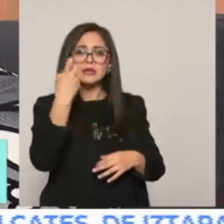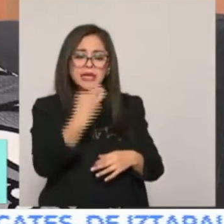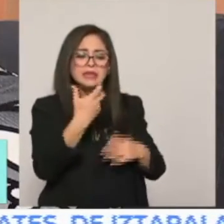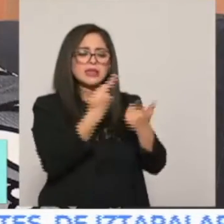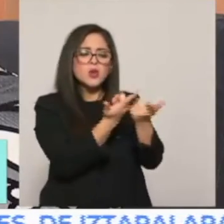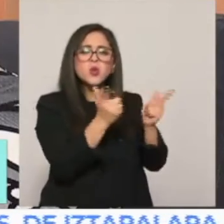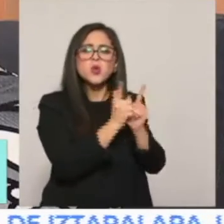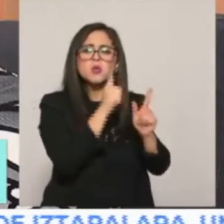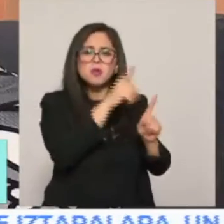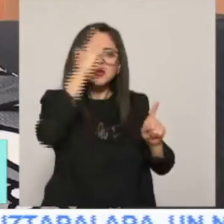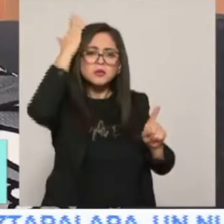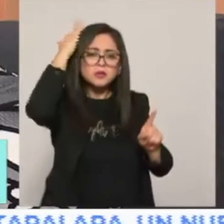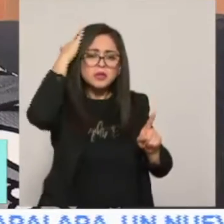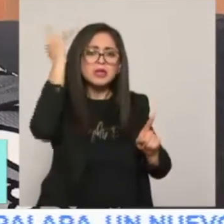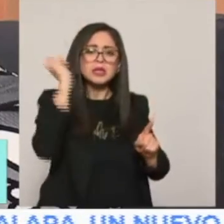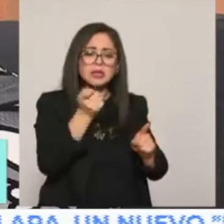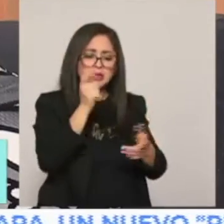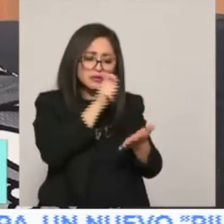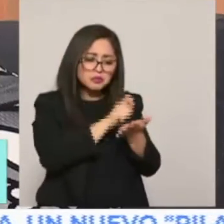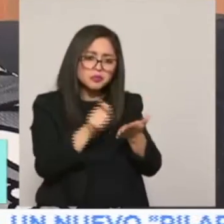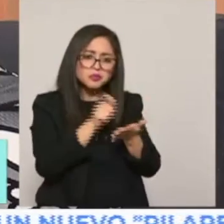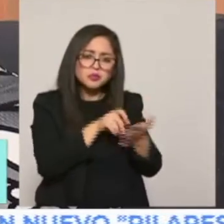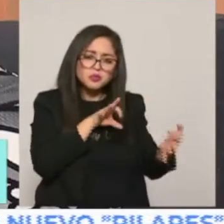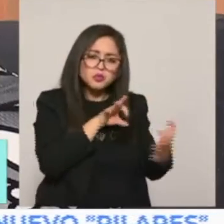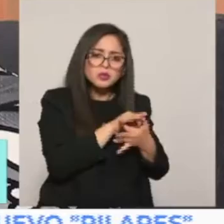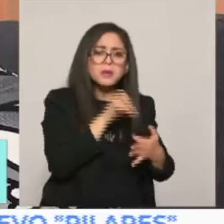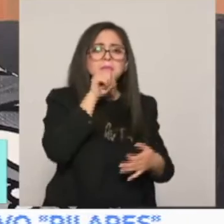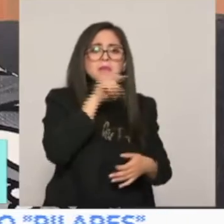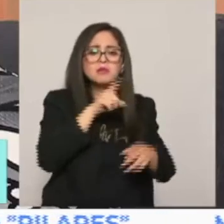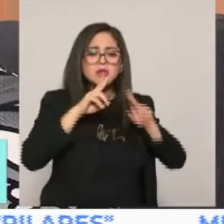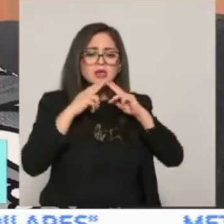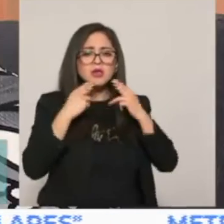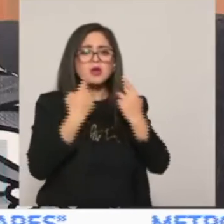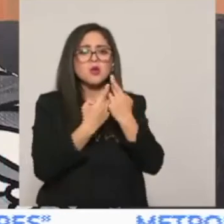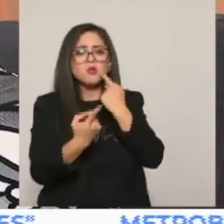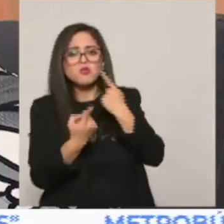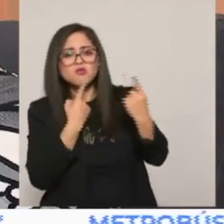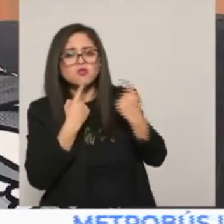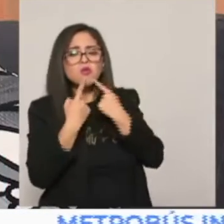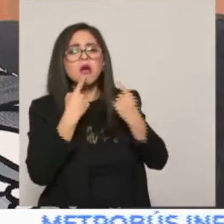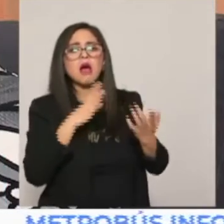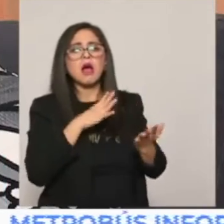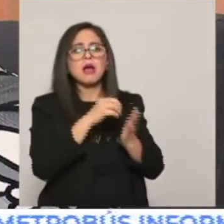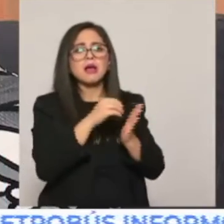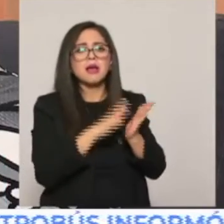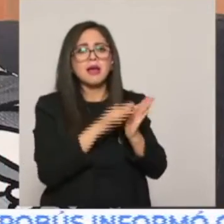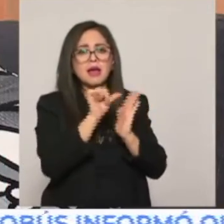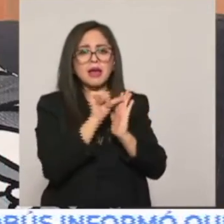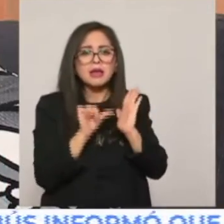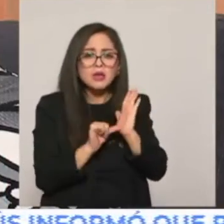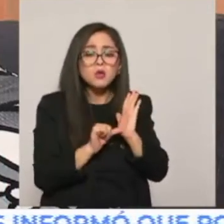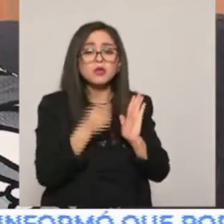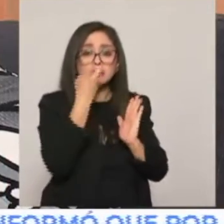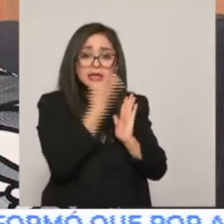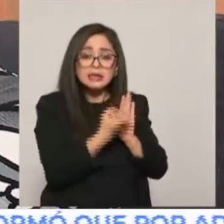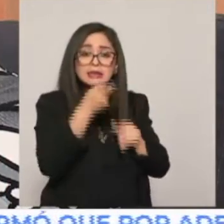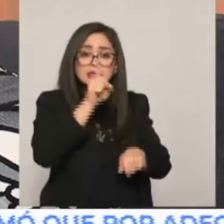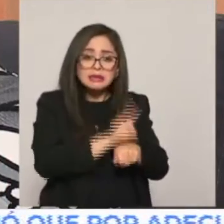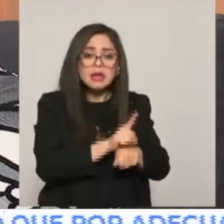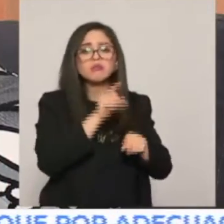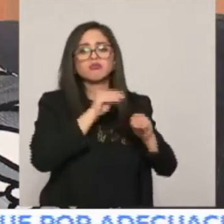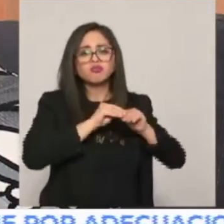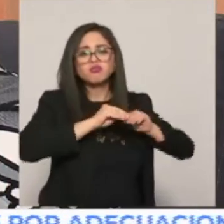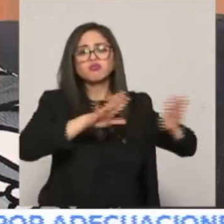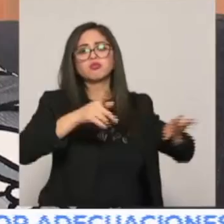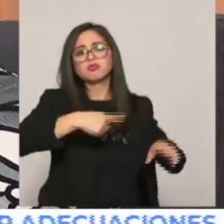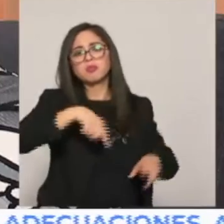que escribieron en Inclusive. Va a haber mesas de diálogo con las personas que escribieron los artículos arbitrados, y en ese momento vamos a entregar a toda